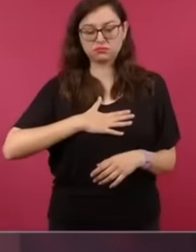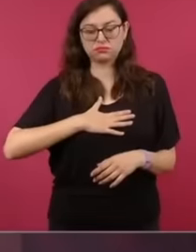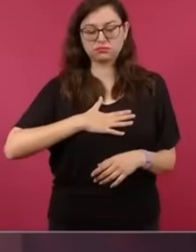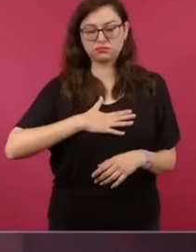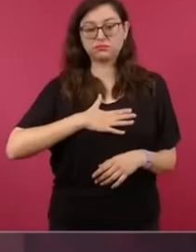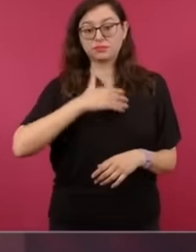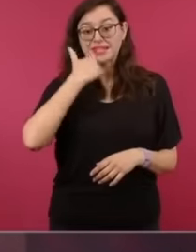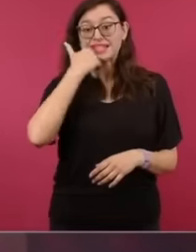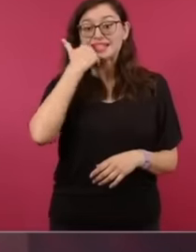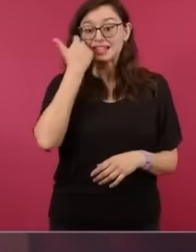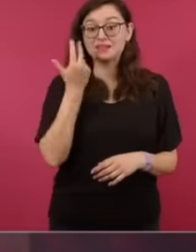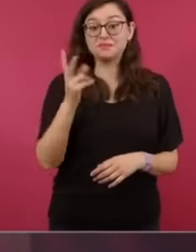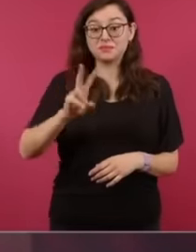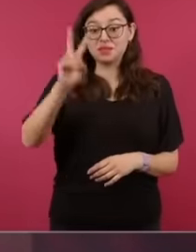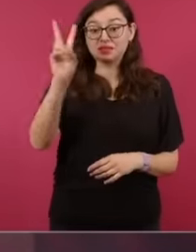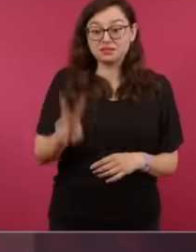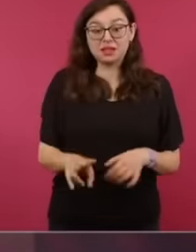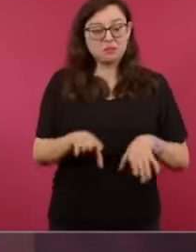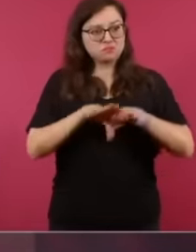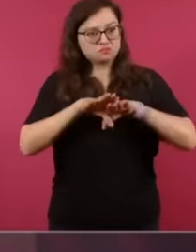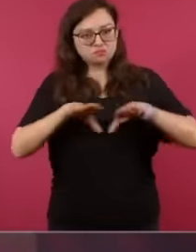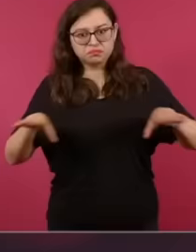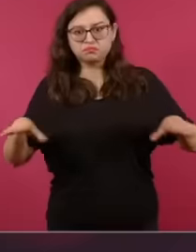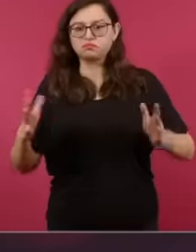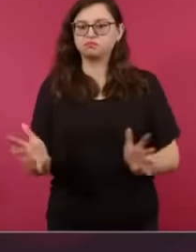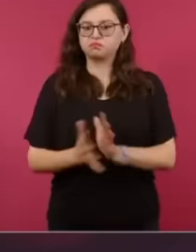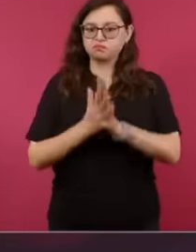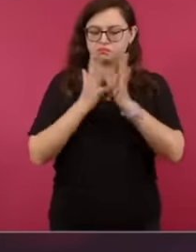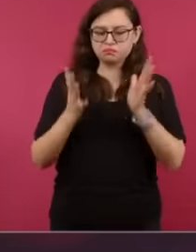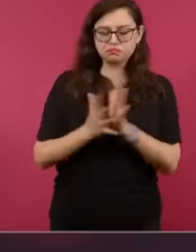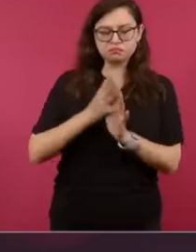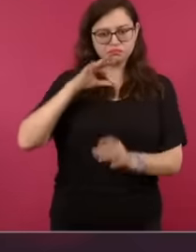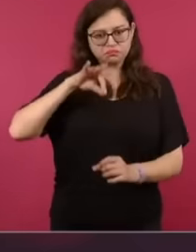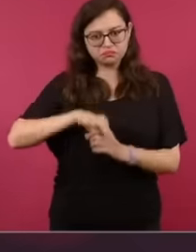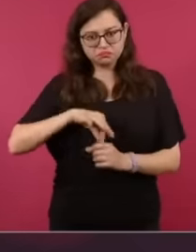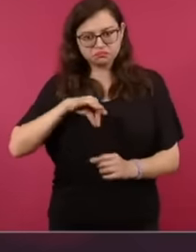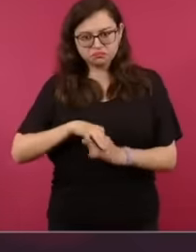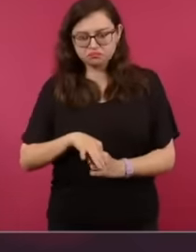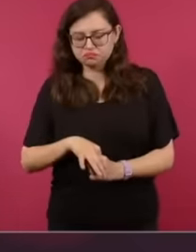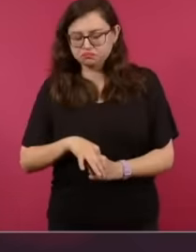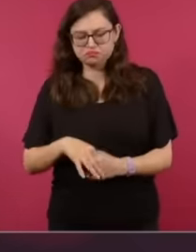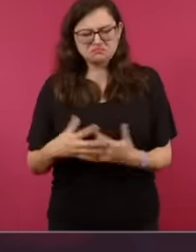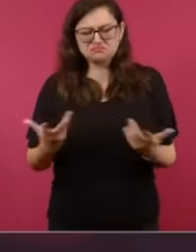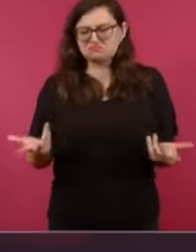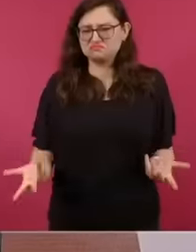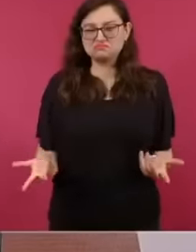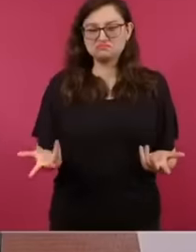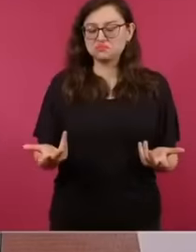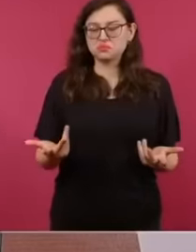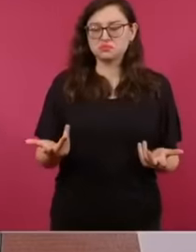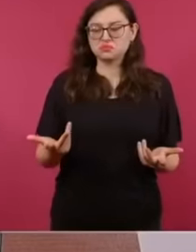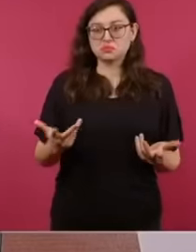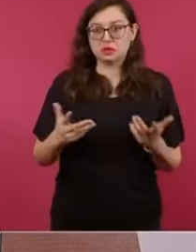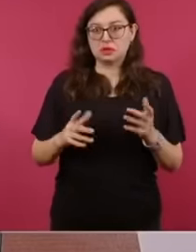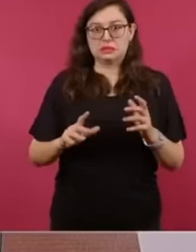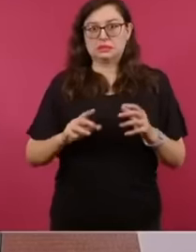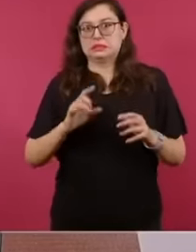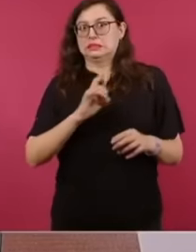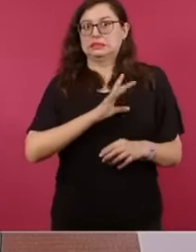que quiere una auténtica democracia. No, no hay ningún problema de